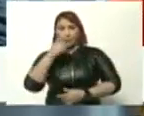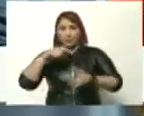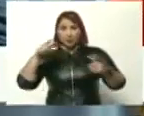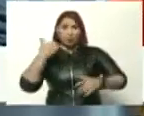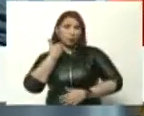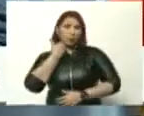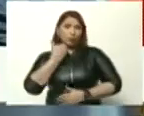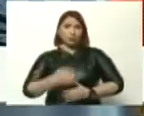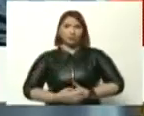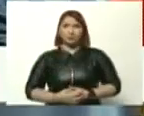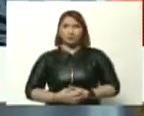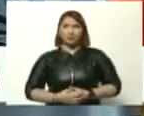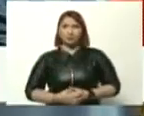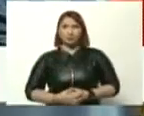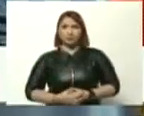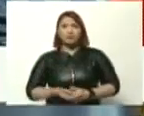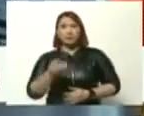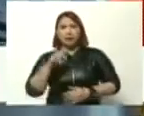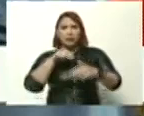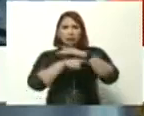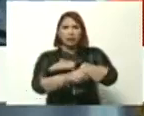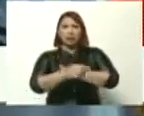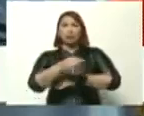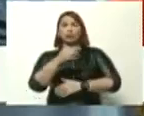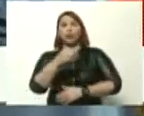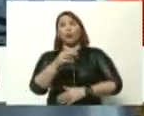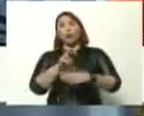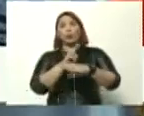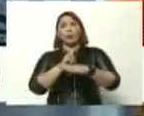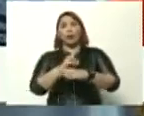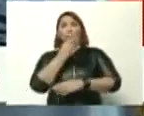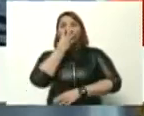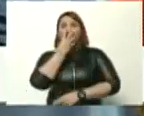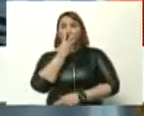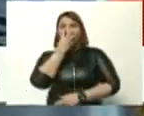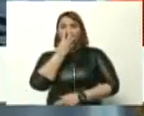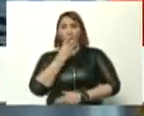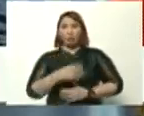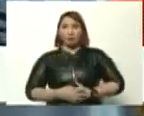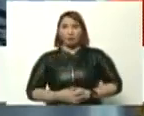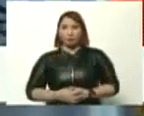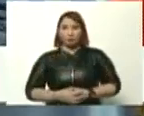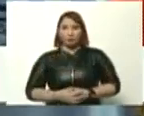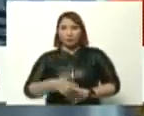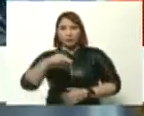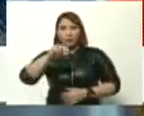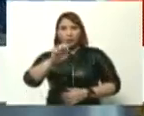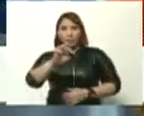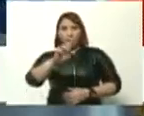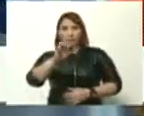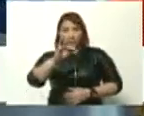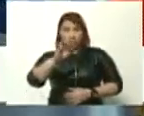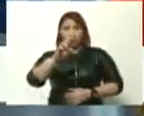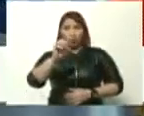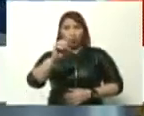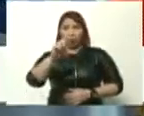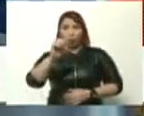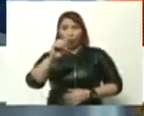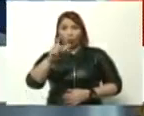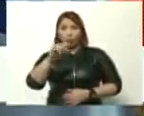que se encontraban en la unidad de cuidados intensivos, nefrología y diálisis del